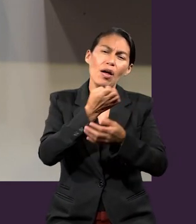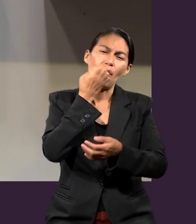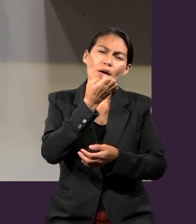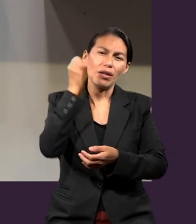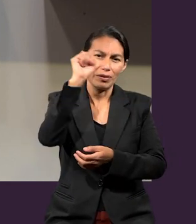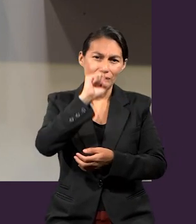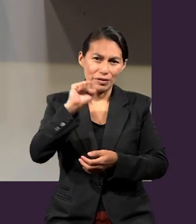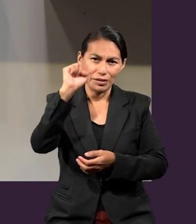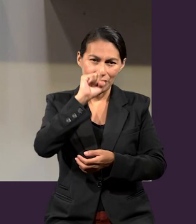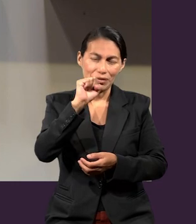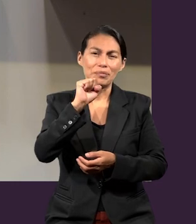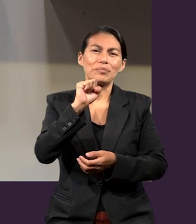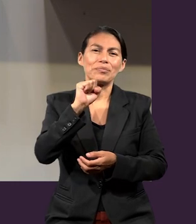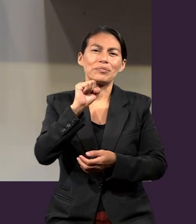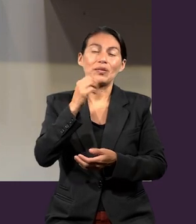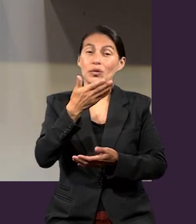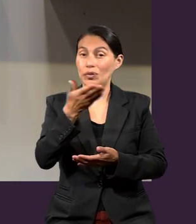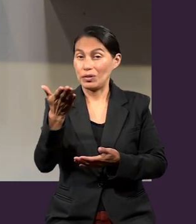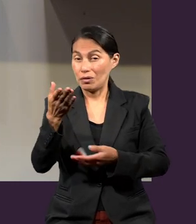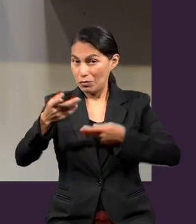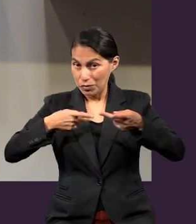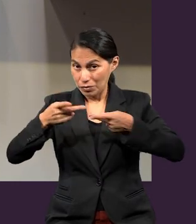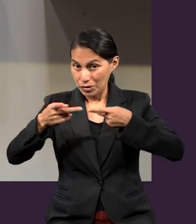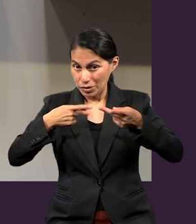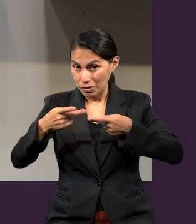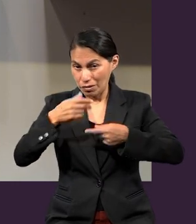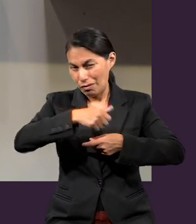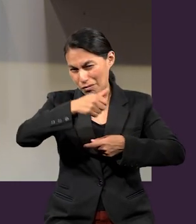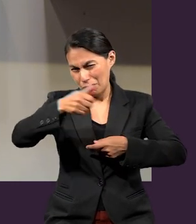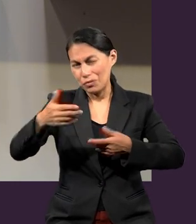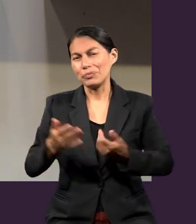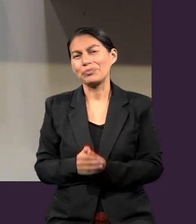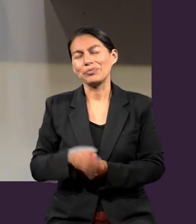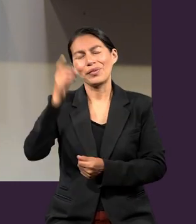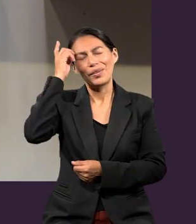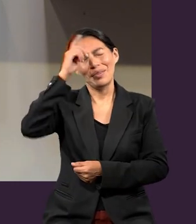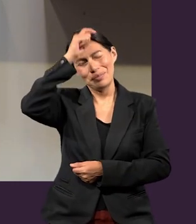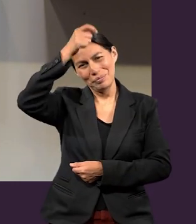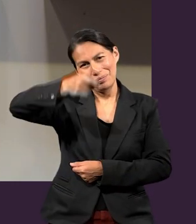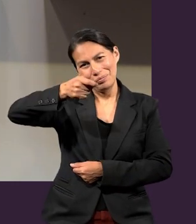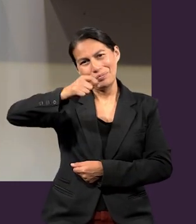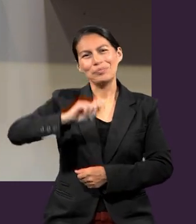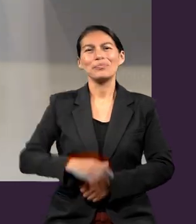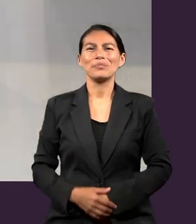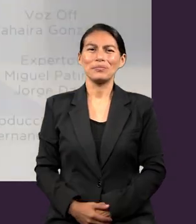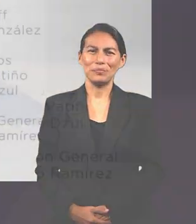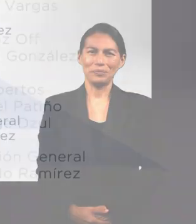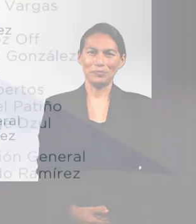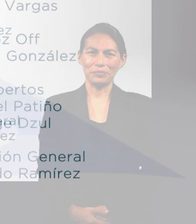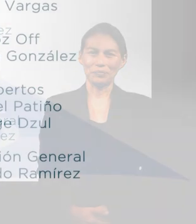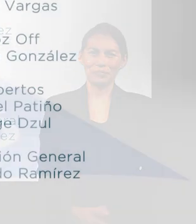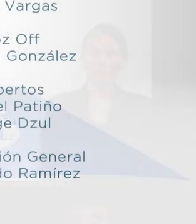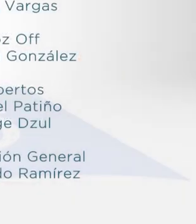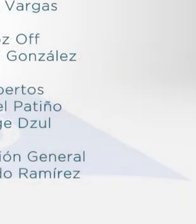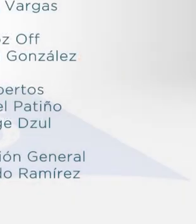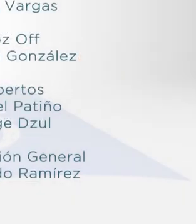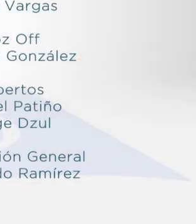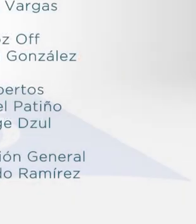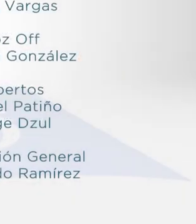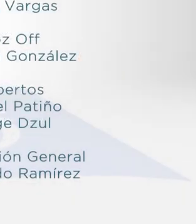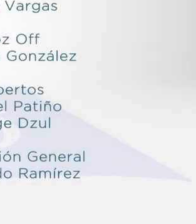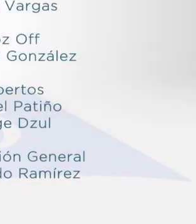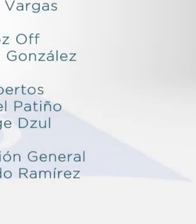de Escuela Sabática y que se preparan para cada uno de ustedes. Que el Señor les bendiga. Amén.